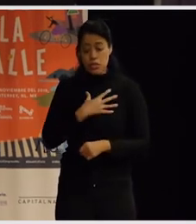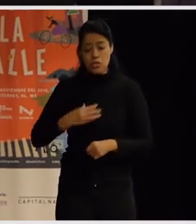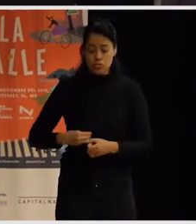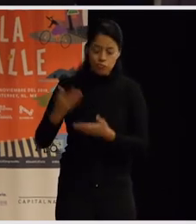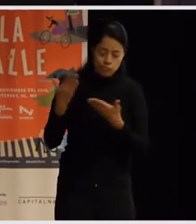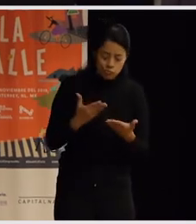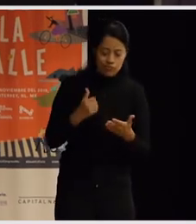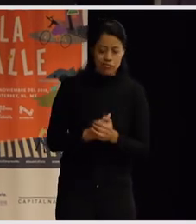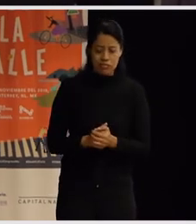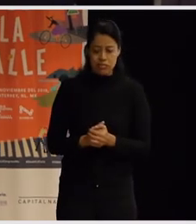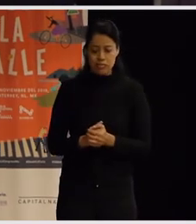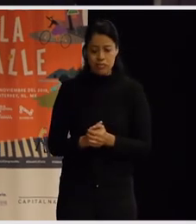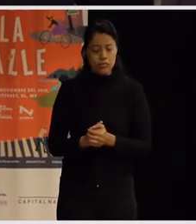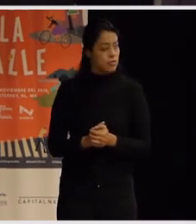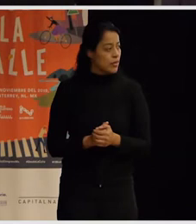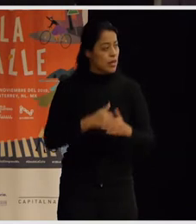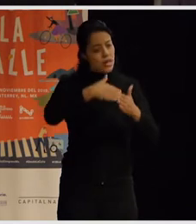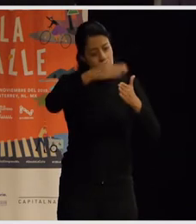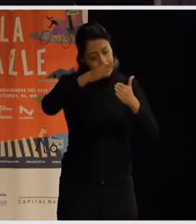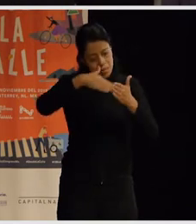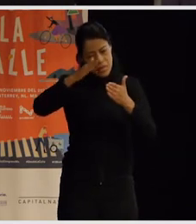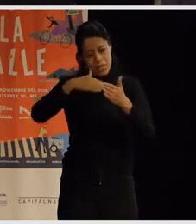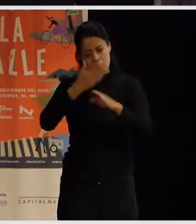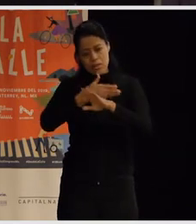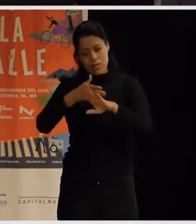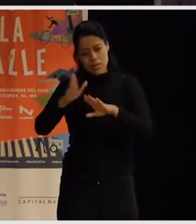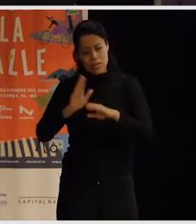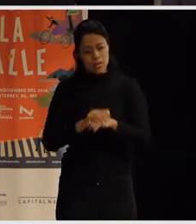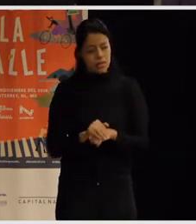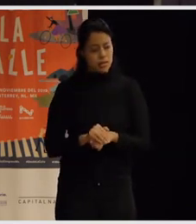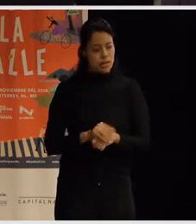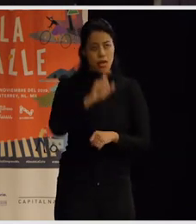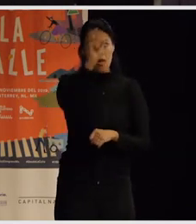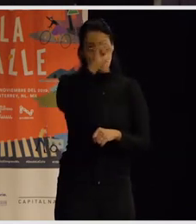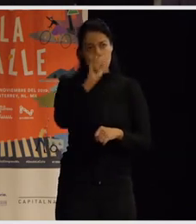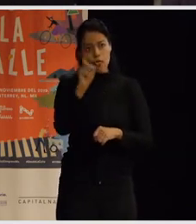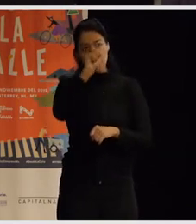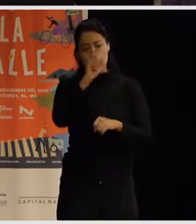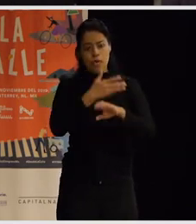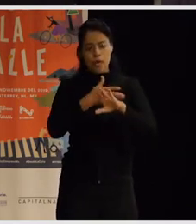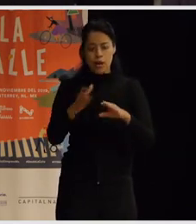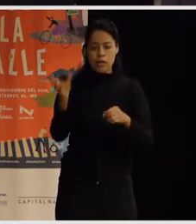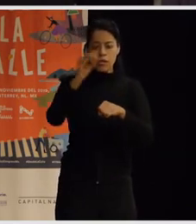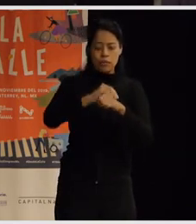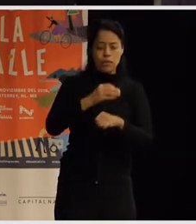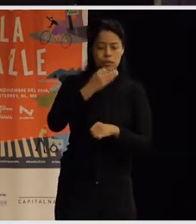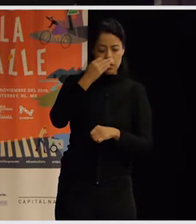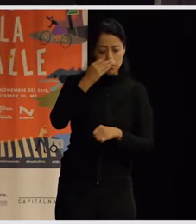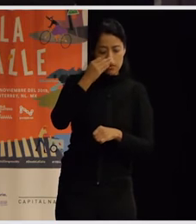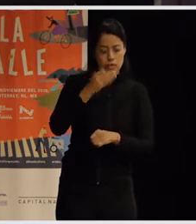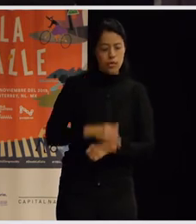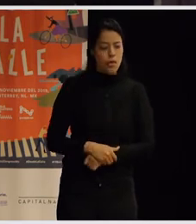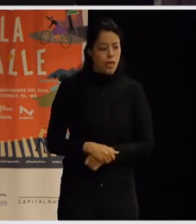normalmente le damos un reto can a la bici de blanco y podría al muchacho leer el spray para que lo pusiera le ponemos flores como ven hay unas flores amarillas